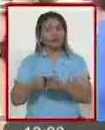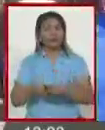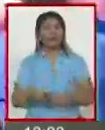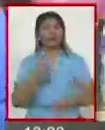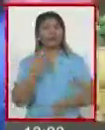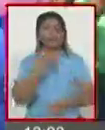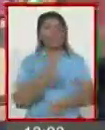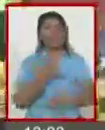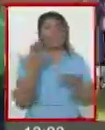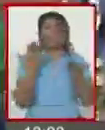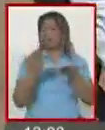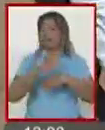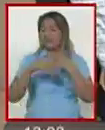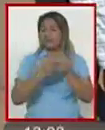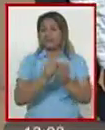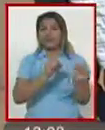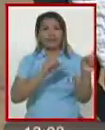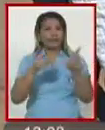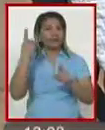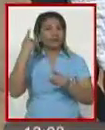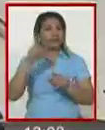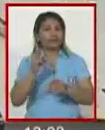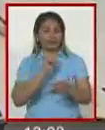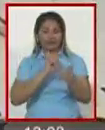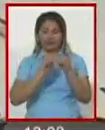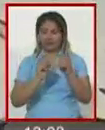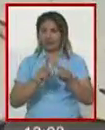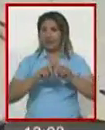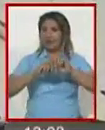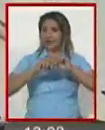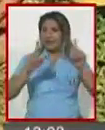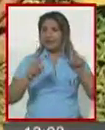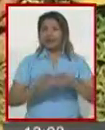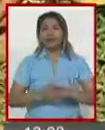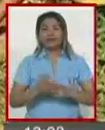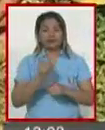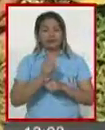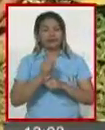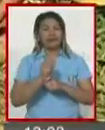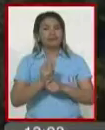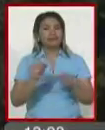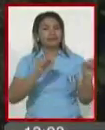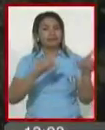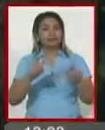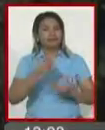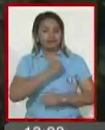volvió a ratificar de que existe toda la predisposición para el diálogo, pero con técnicos que están disponibles en la gobernación.